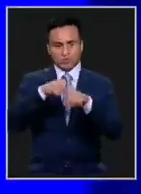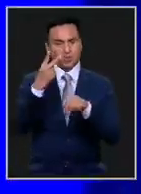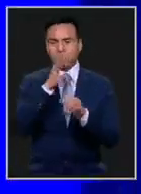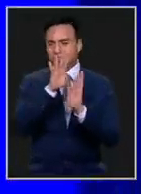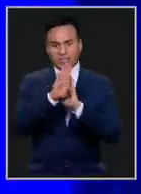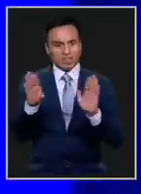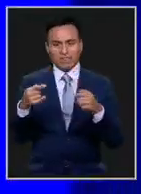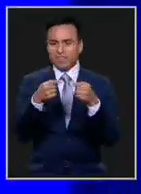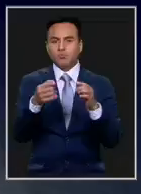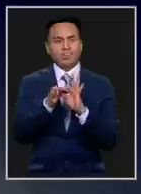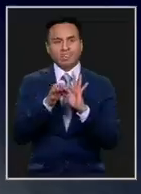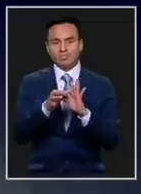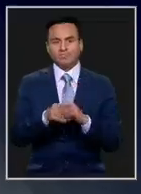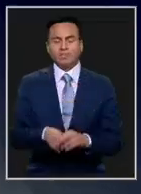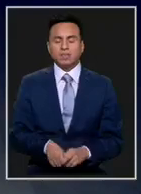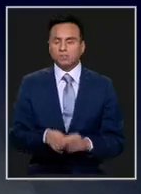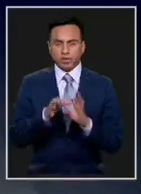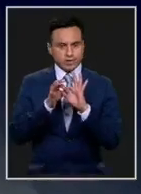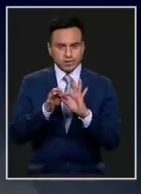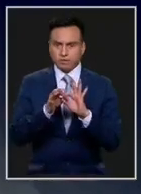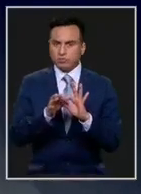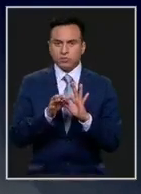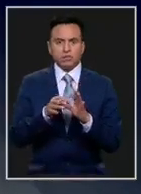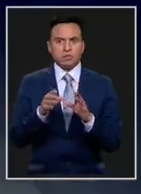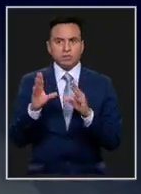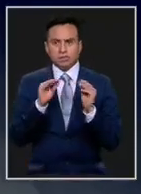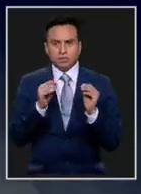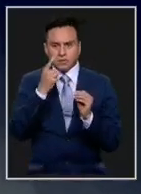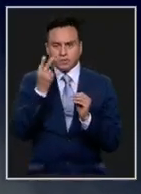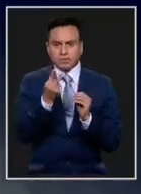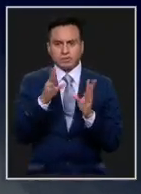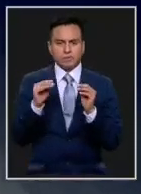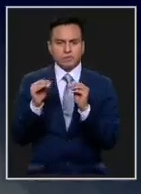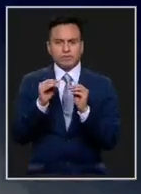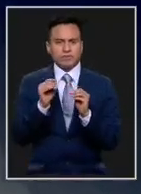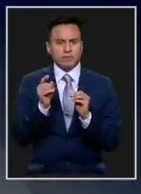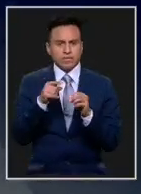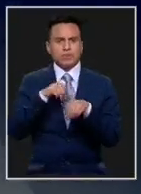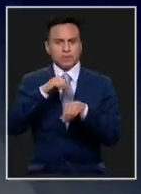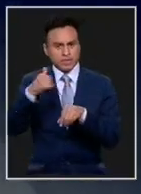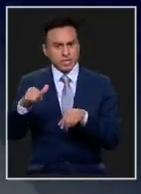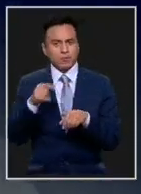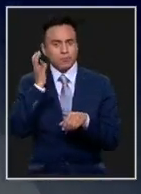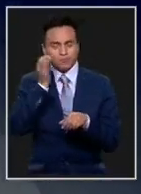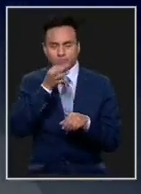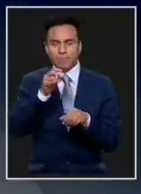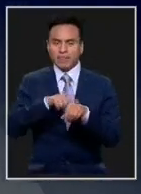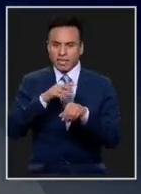sí, de debate. Sabes, muchas pasa, gracias. Lo que pasa es que muchas gracias. No me gusta cuando me va a tener más tiempo,